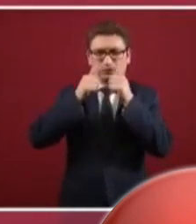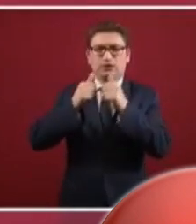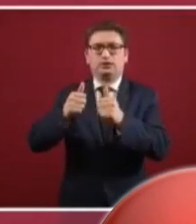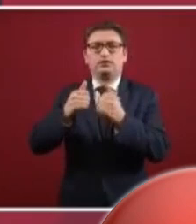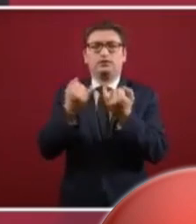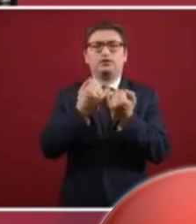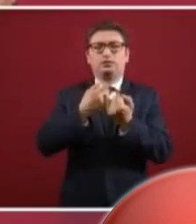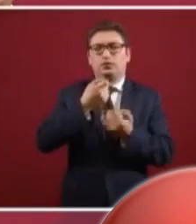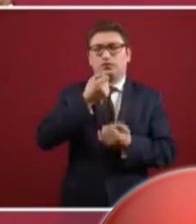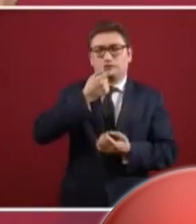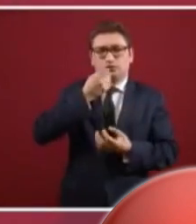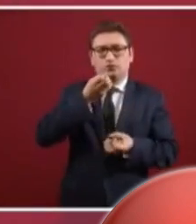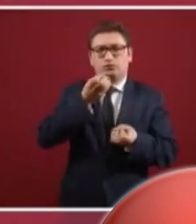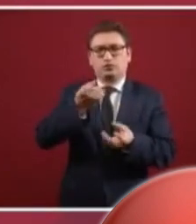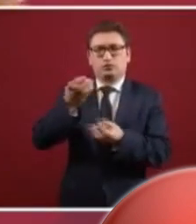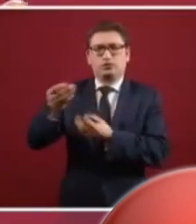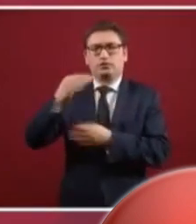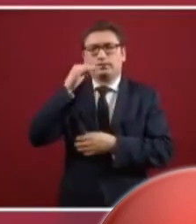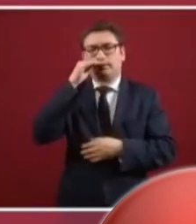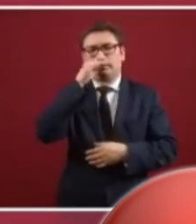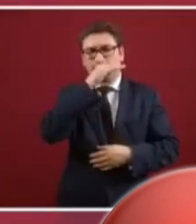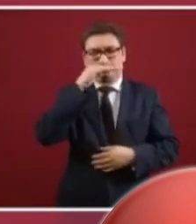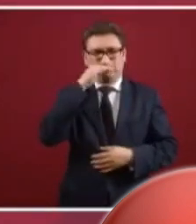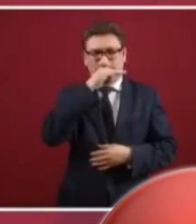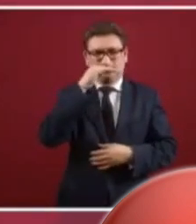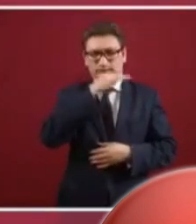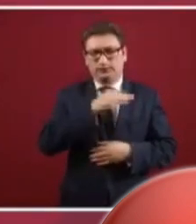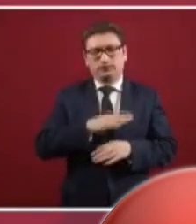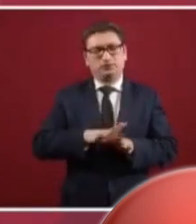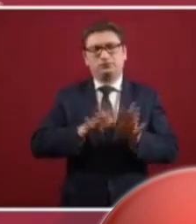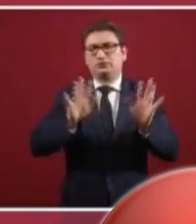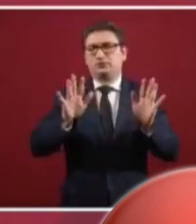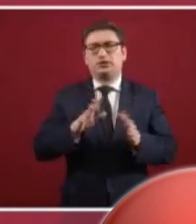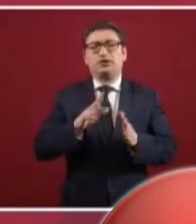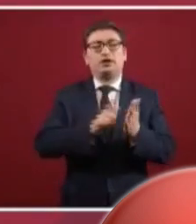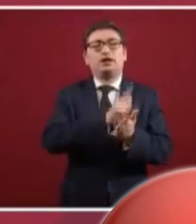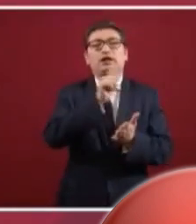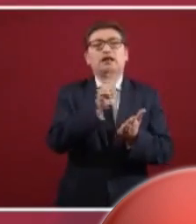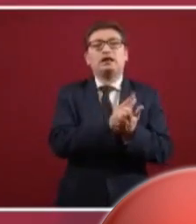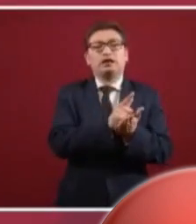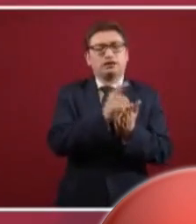en fin, solo en la parte jurídica